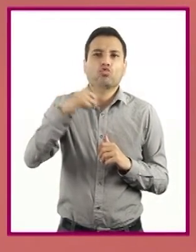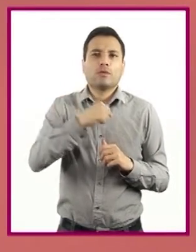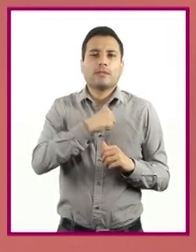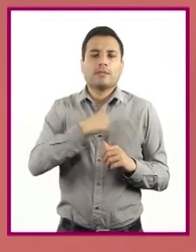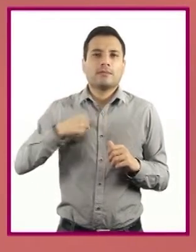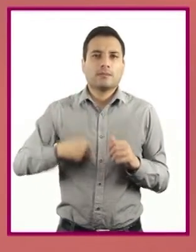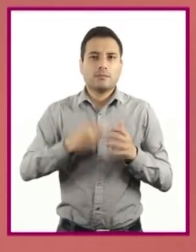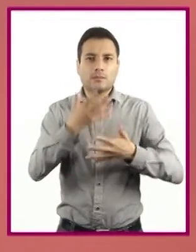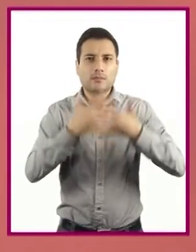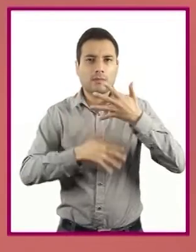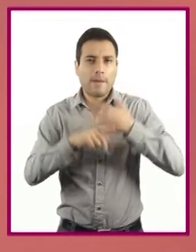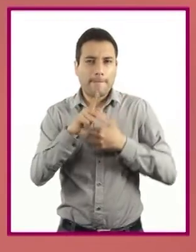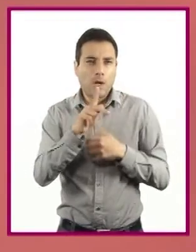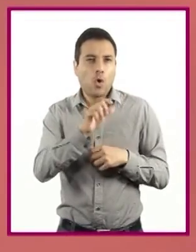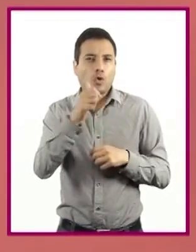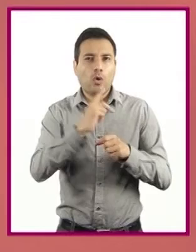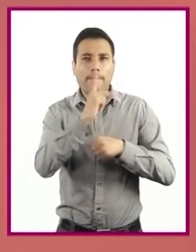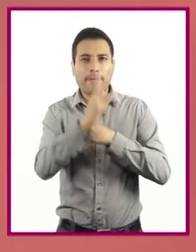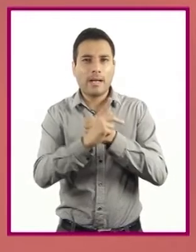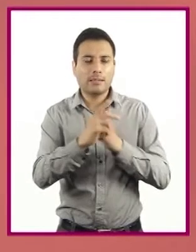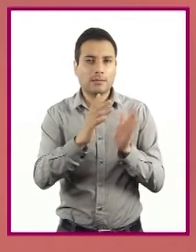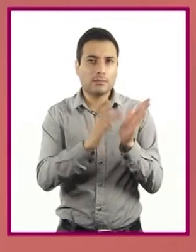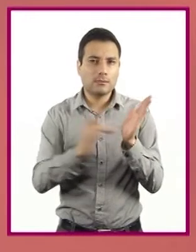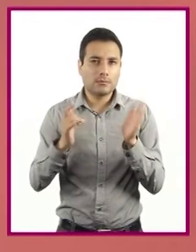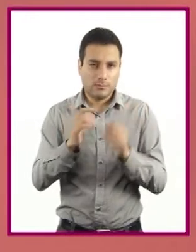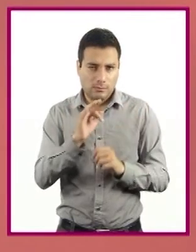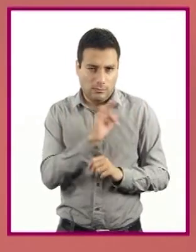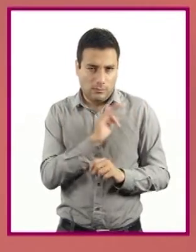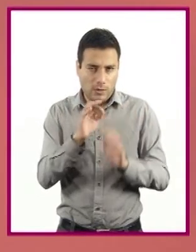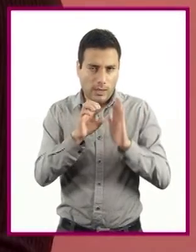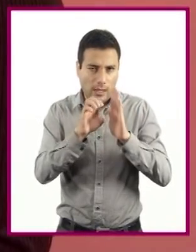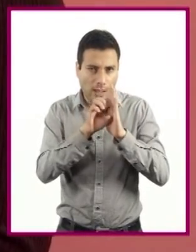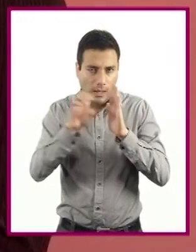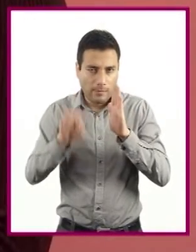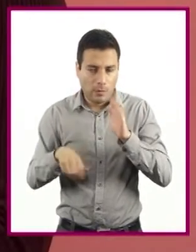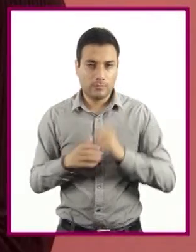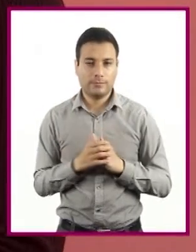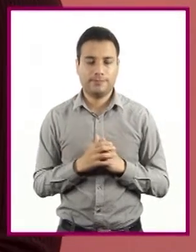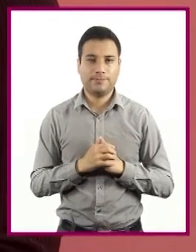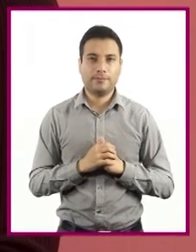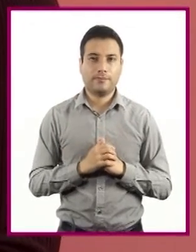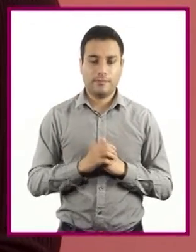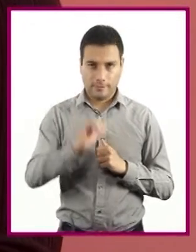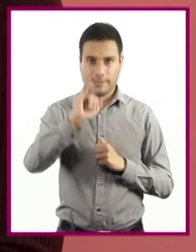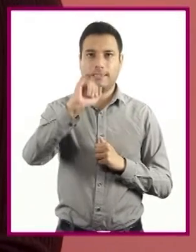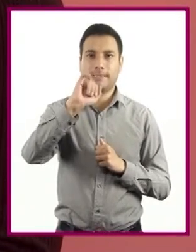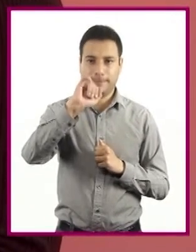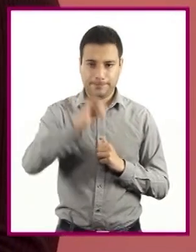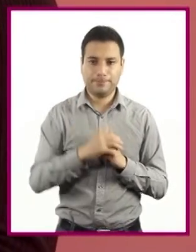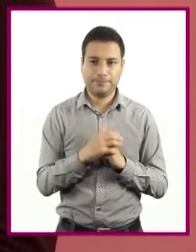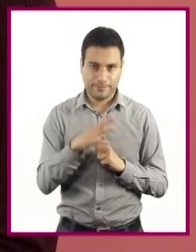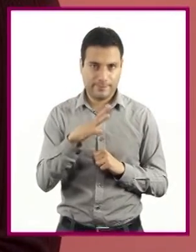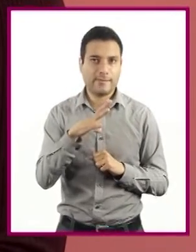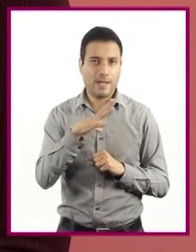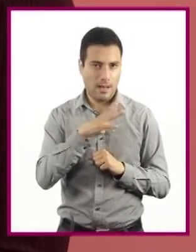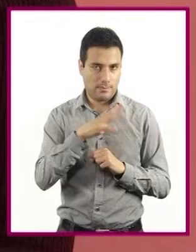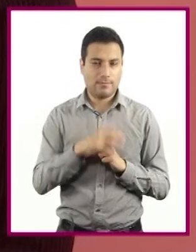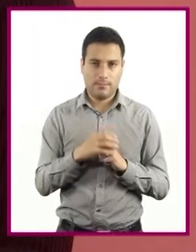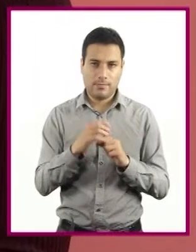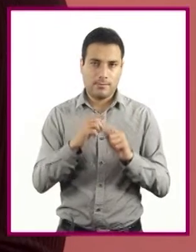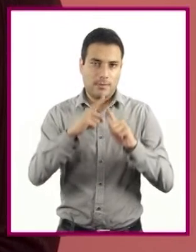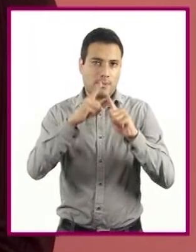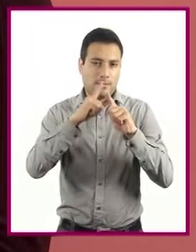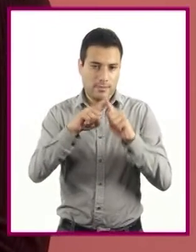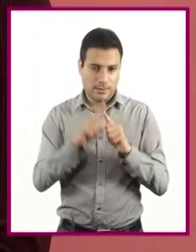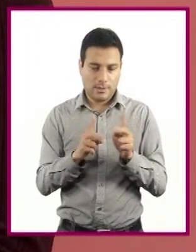otra lengua y cultura? ¿Nos puede ofrecer ejemplos, por favor? Sí, hay una gran cantidad de proverbios que